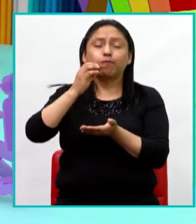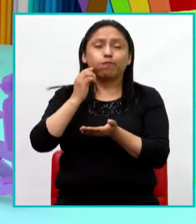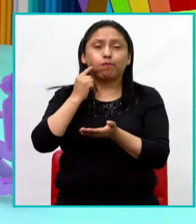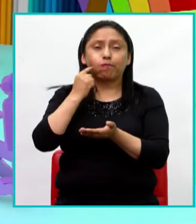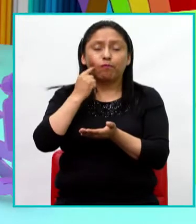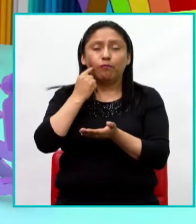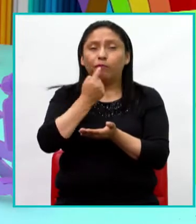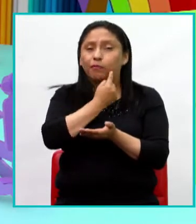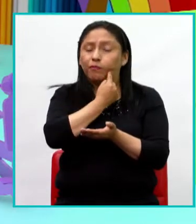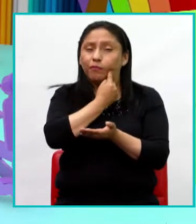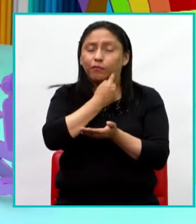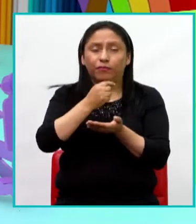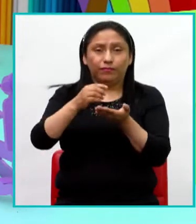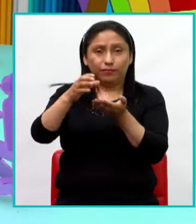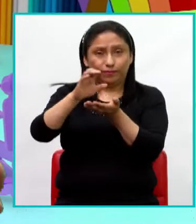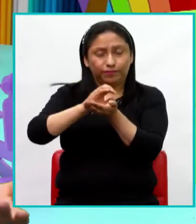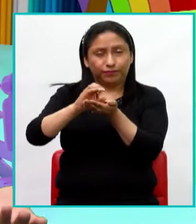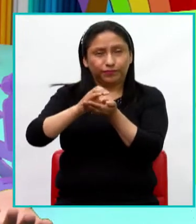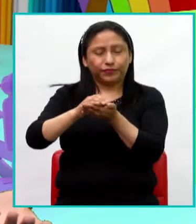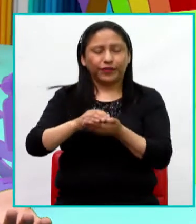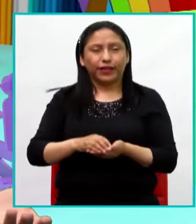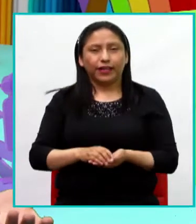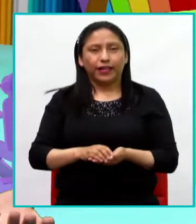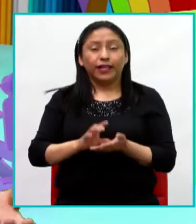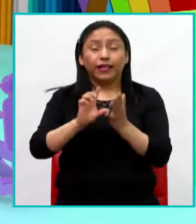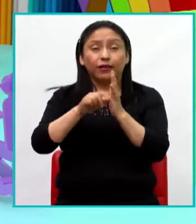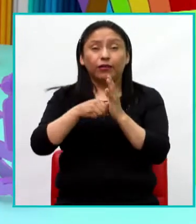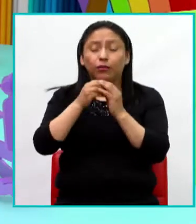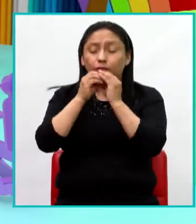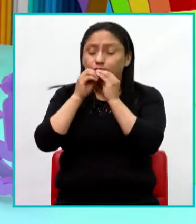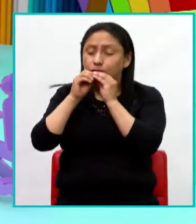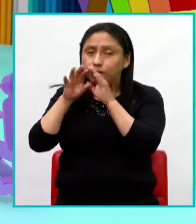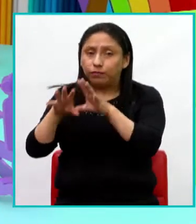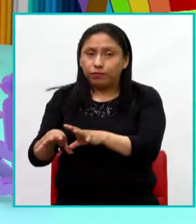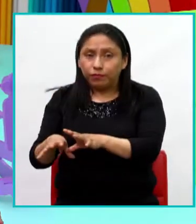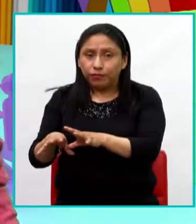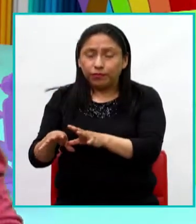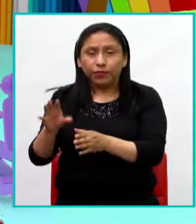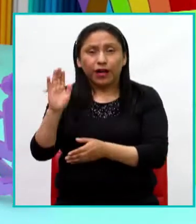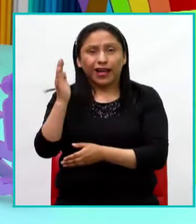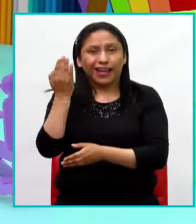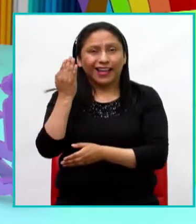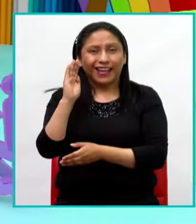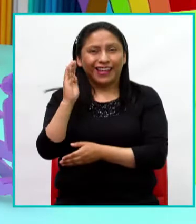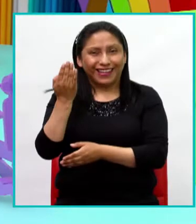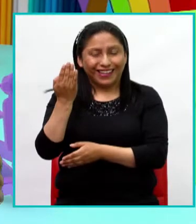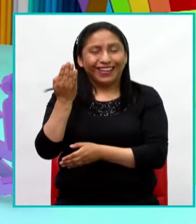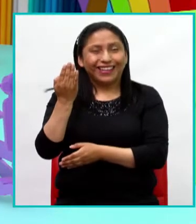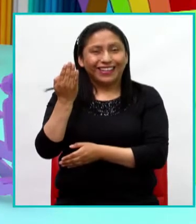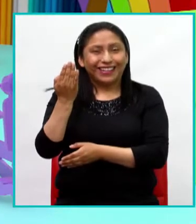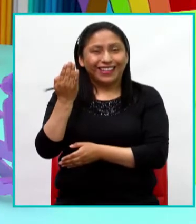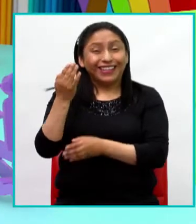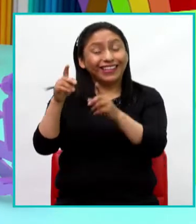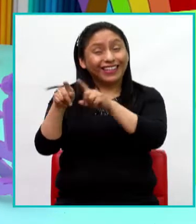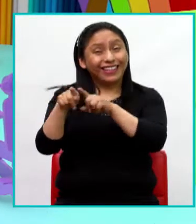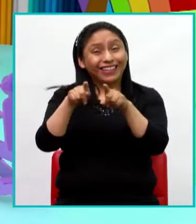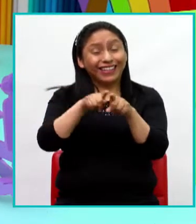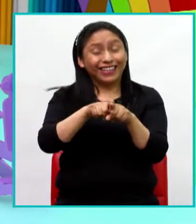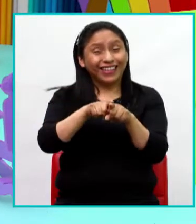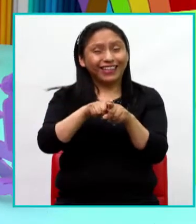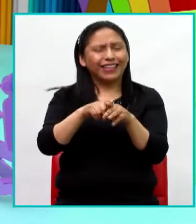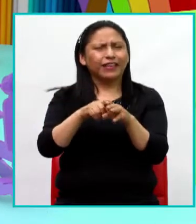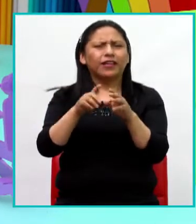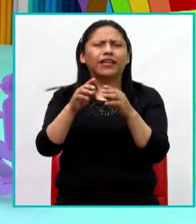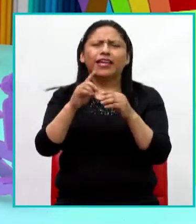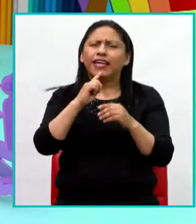boquita y vamos a escupir en nuestro baño. Y eso sería todo, mis vidas, de